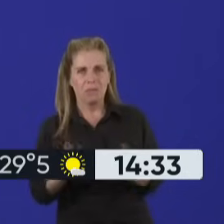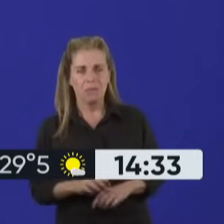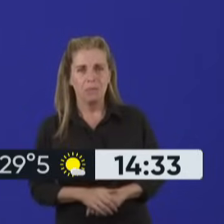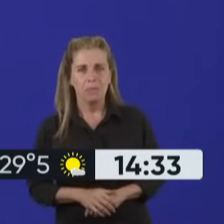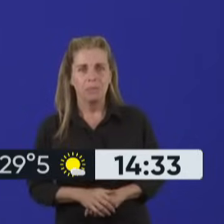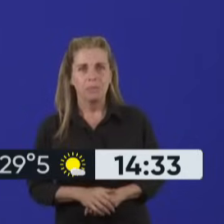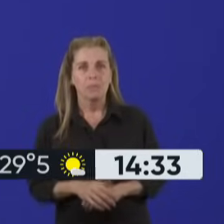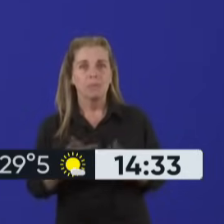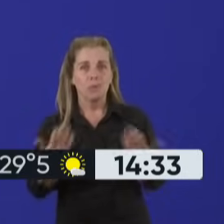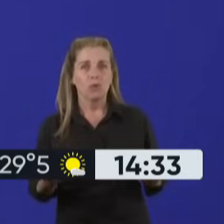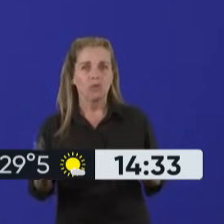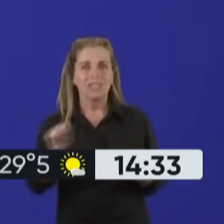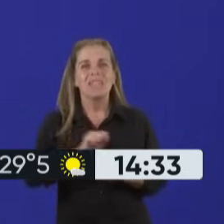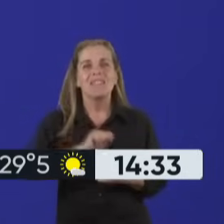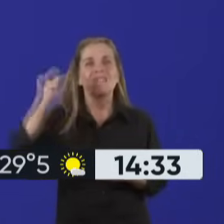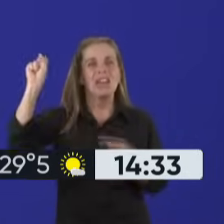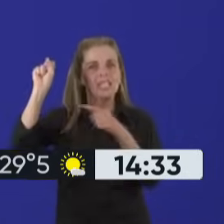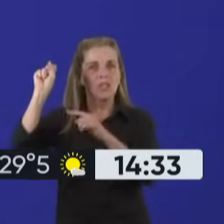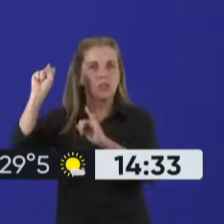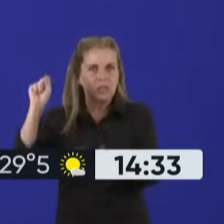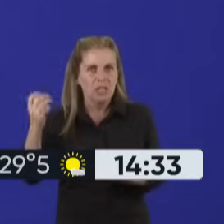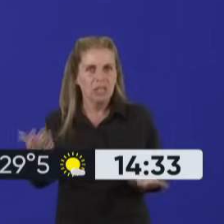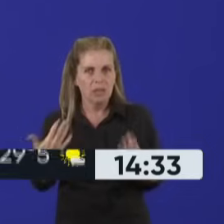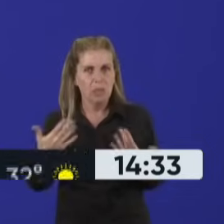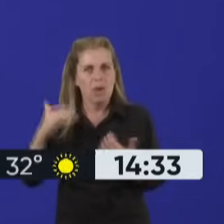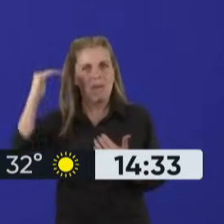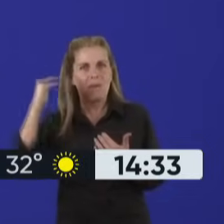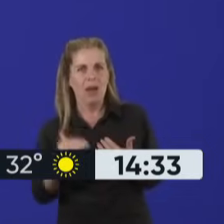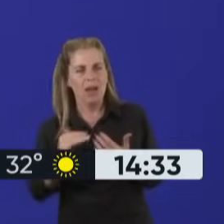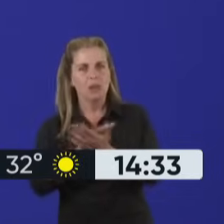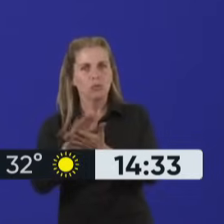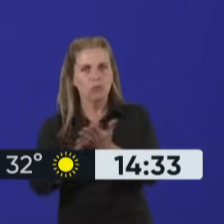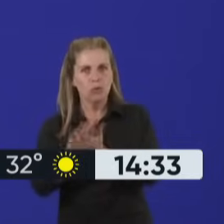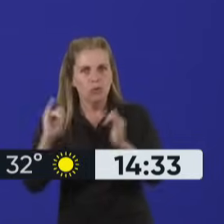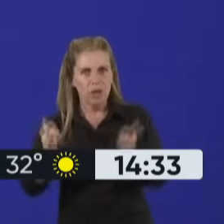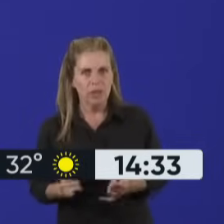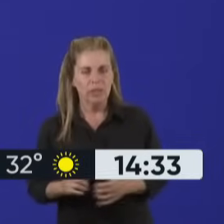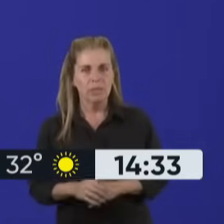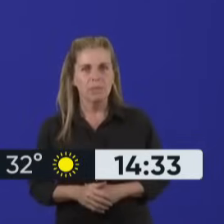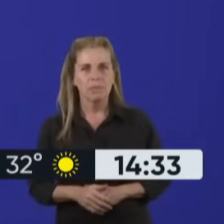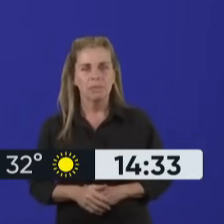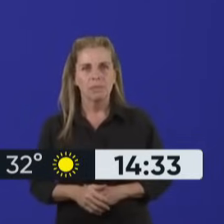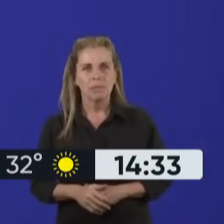Es decir, que la inflación es un fenómeno monetario, porque además